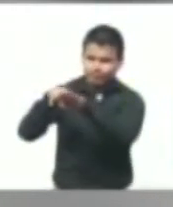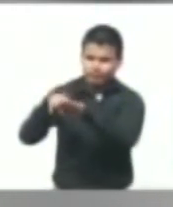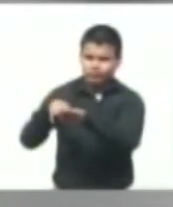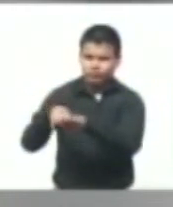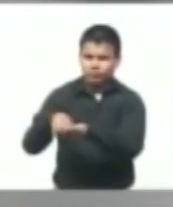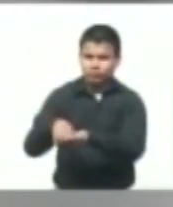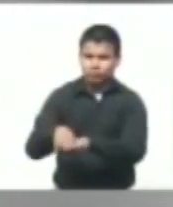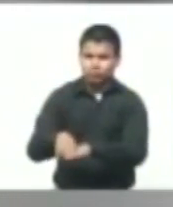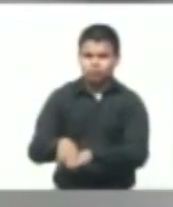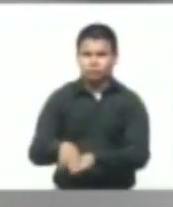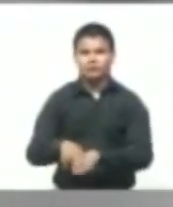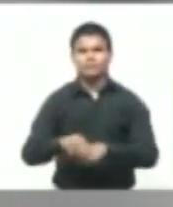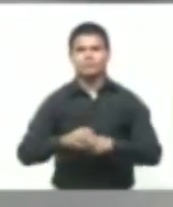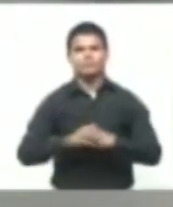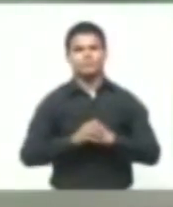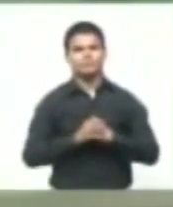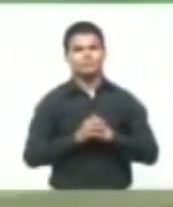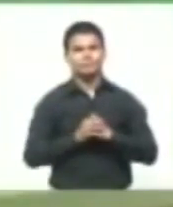juntos.